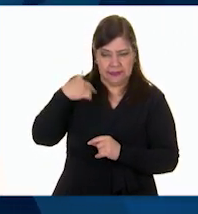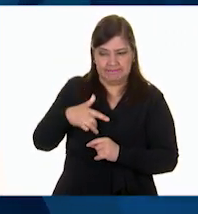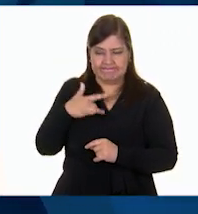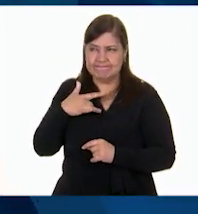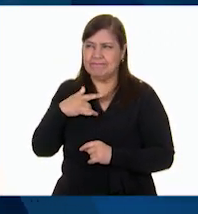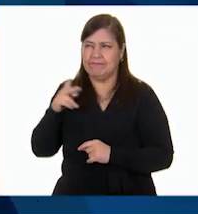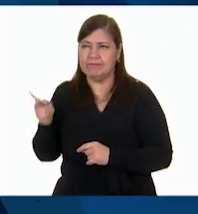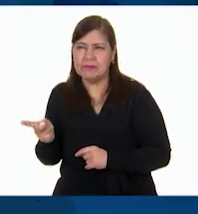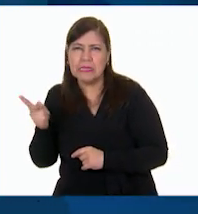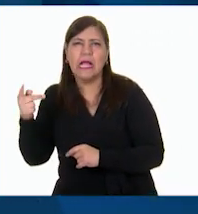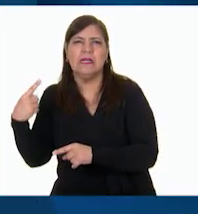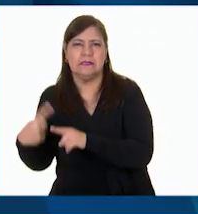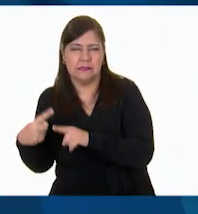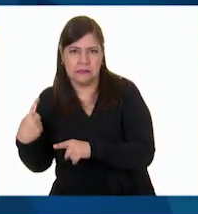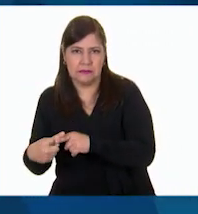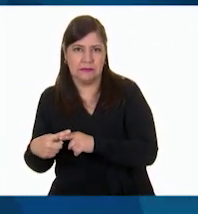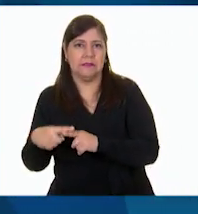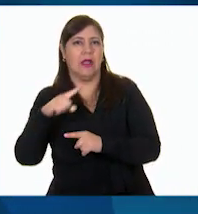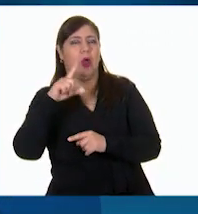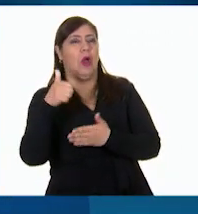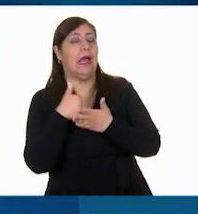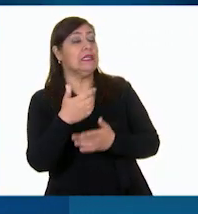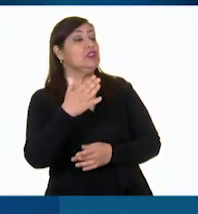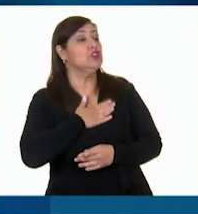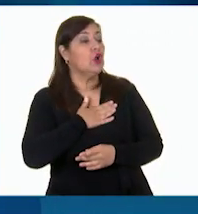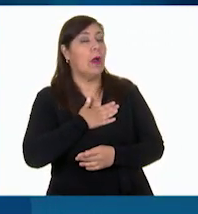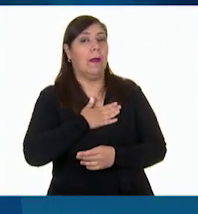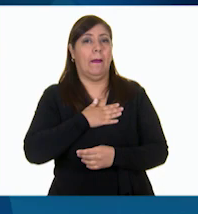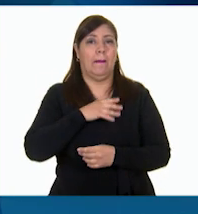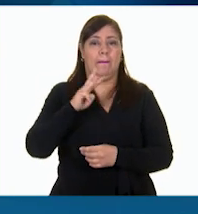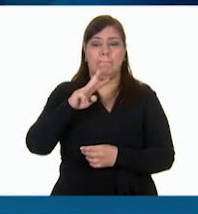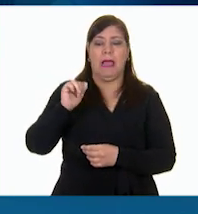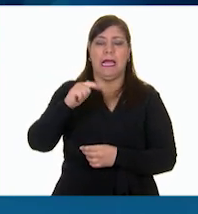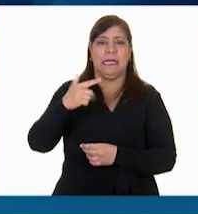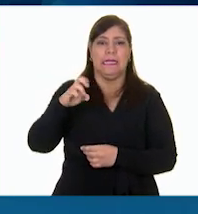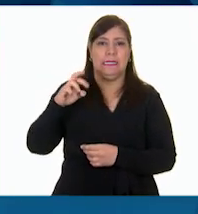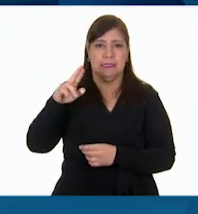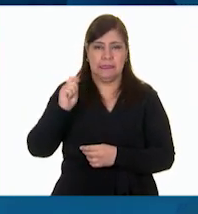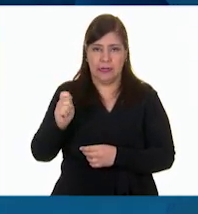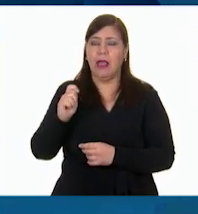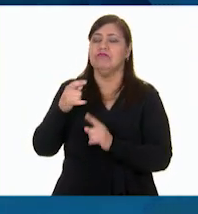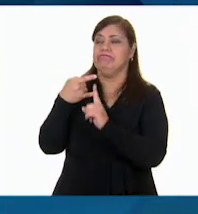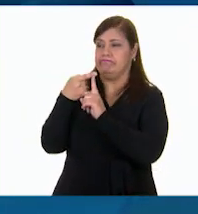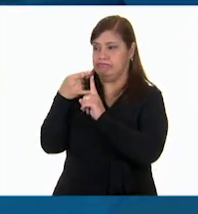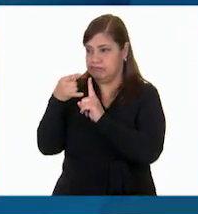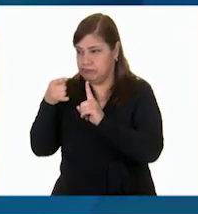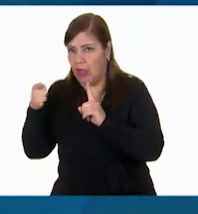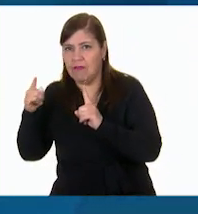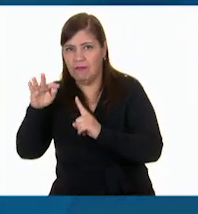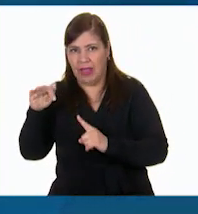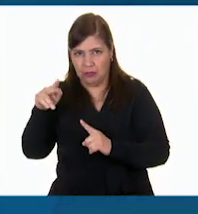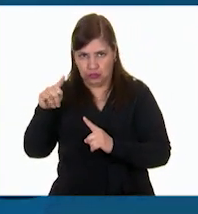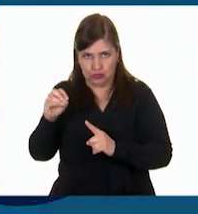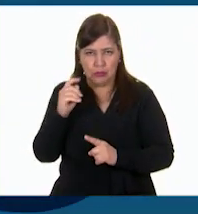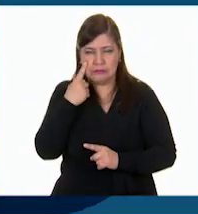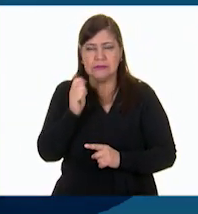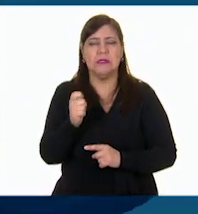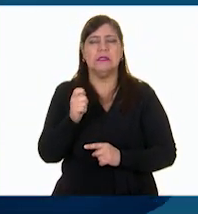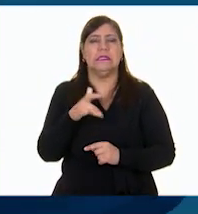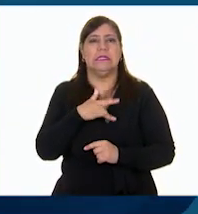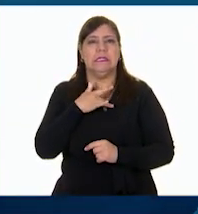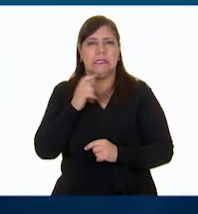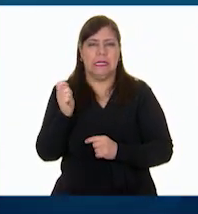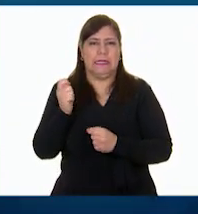de asombro y de reproche contestó su ayudante: yo, Wagner. Fausto abrió la puerta. El ayudante entró con la